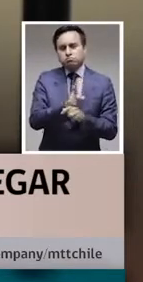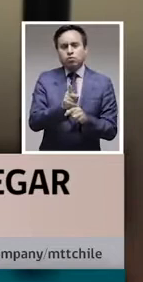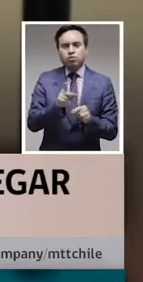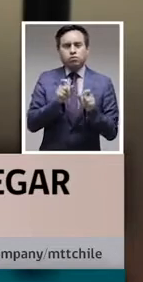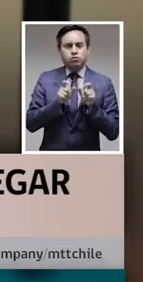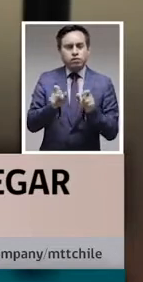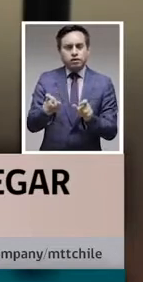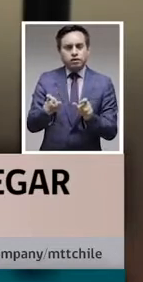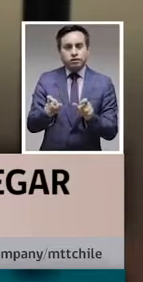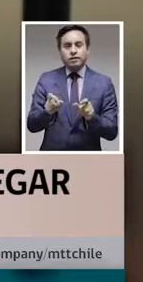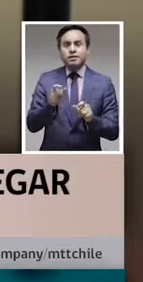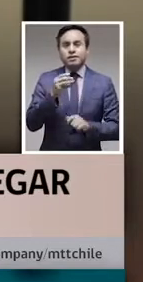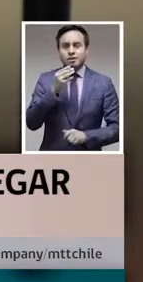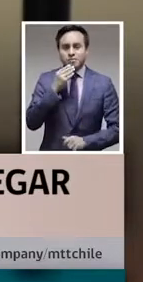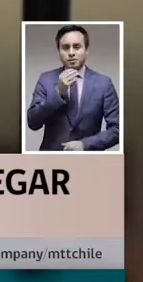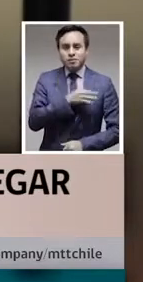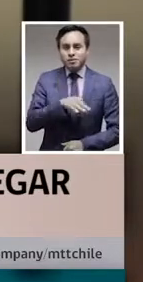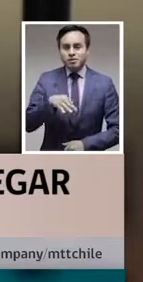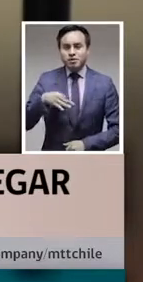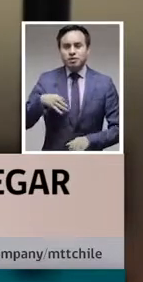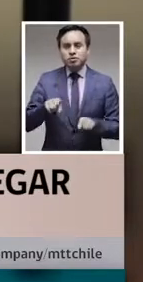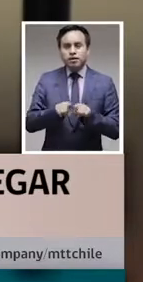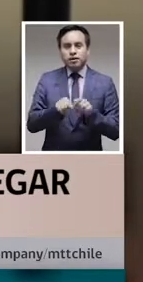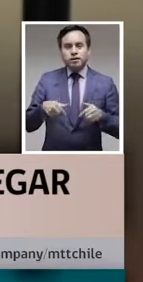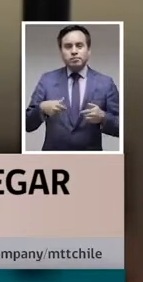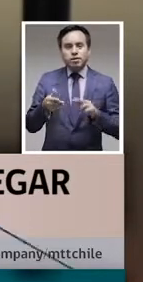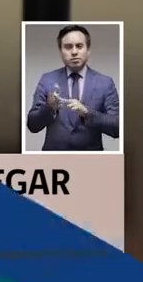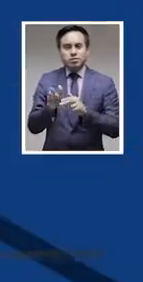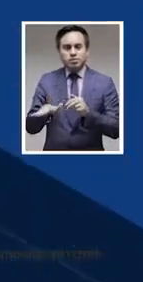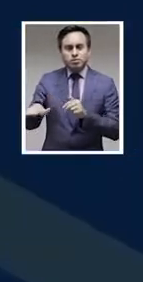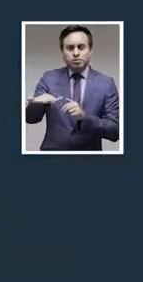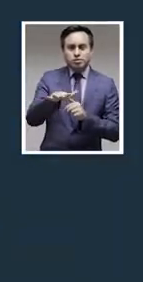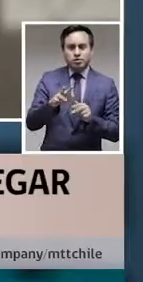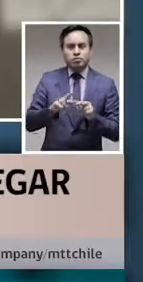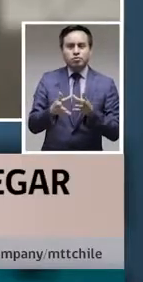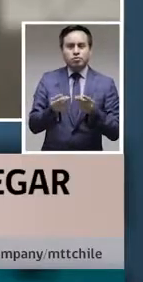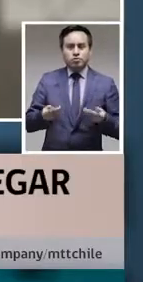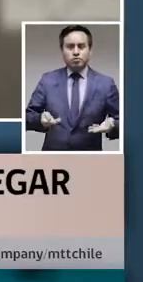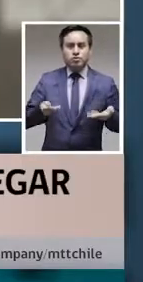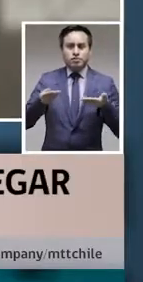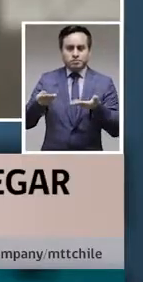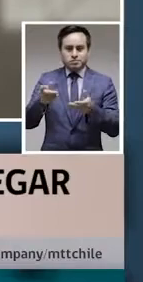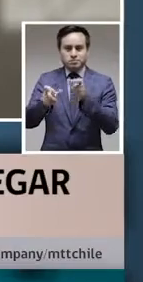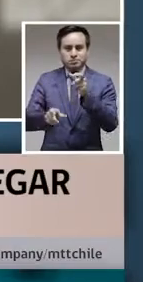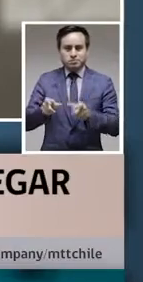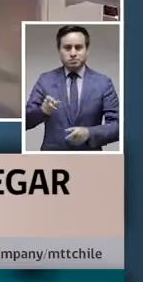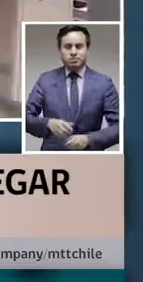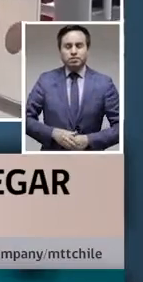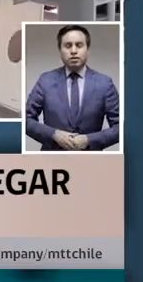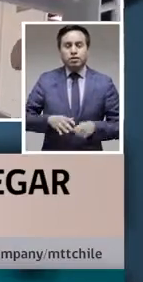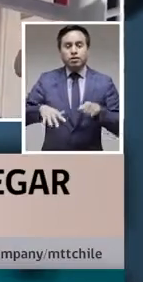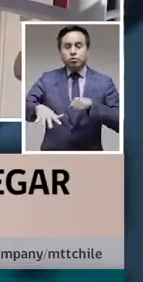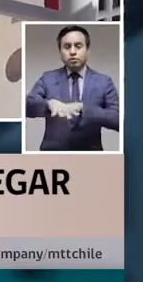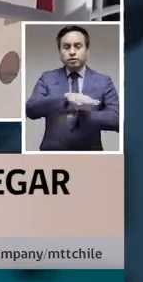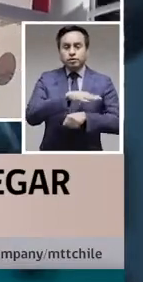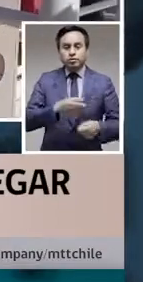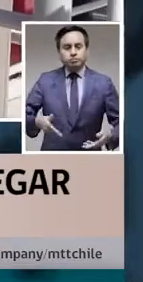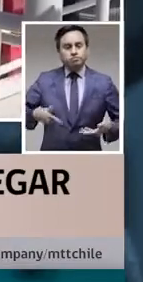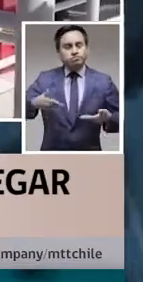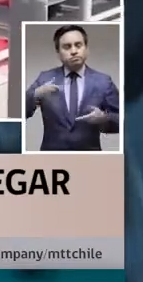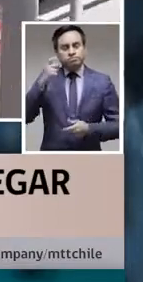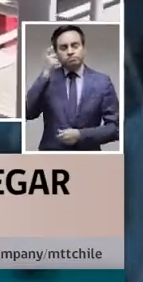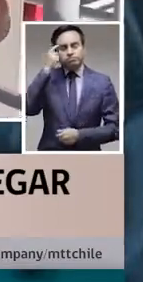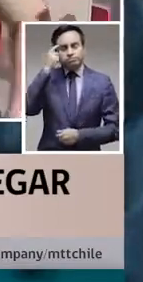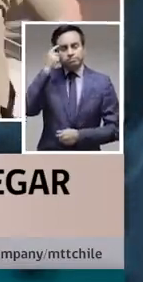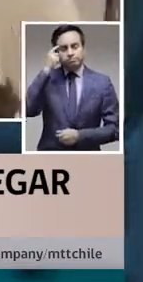fiscaliza. Está generando también soluciones para las personas. Hay un contexto que nos inspira también y que